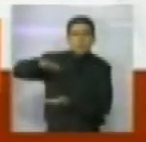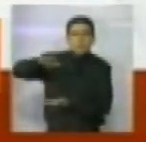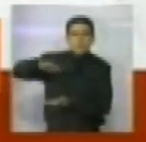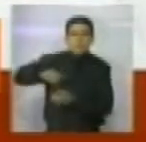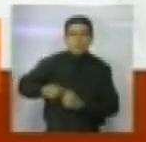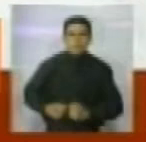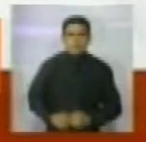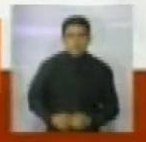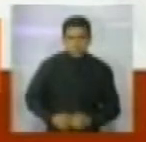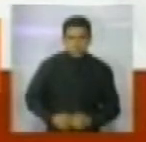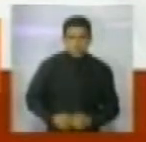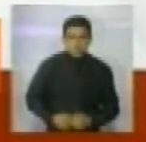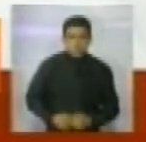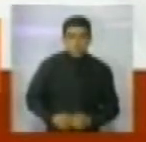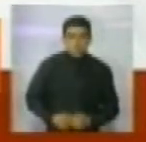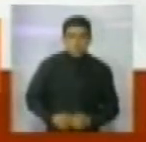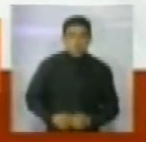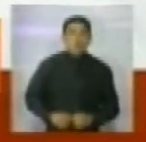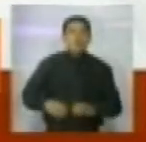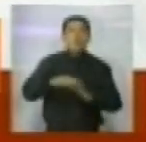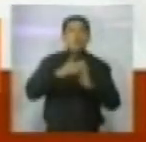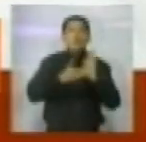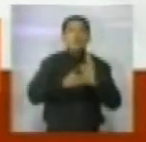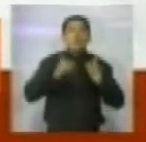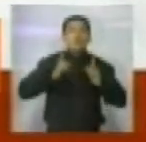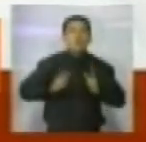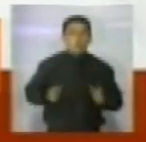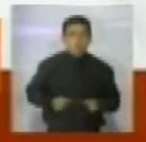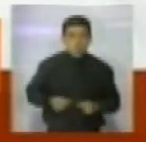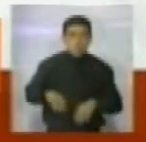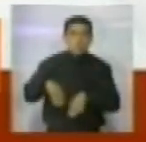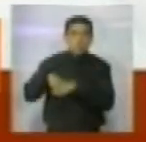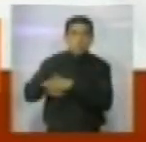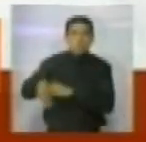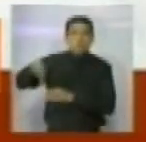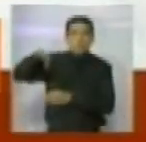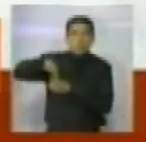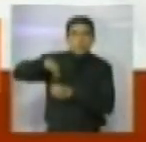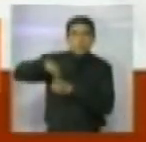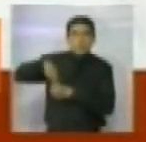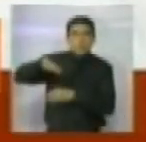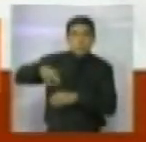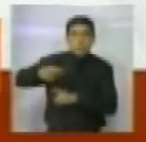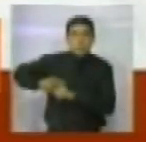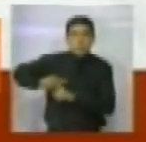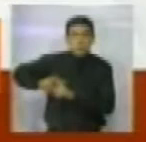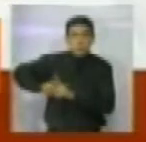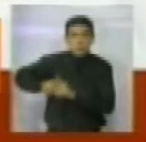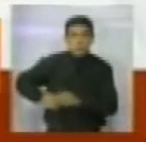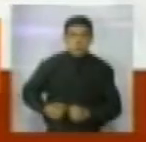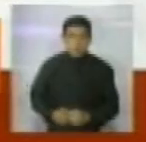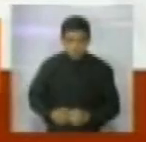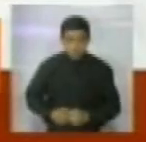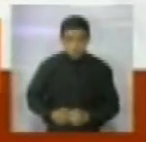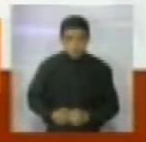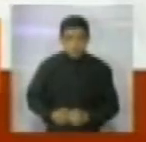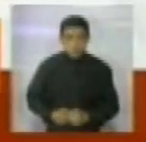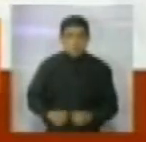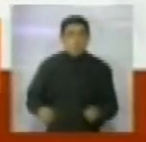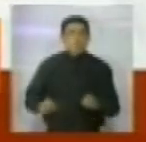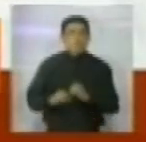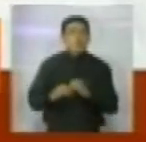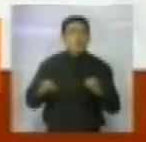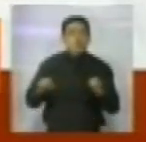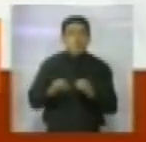están estancados? El Código de Salud, por ejemplo, que ya tuvo su votación en meses anteriores y sobre el cual no